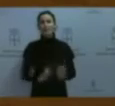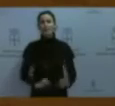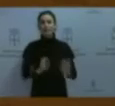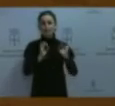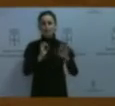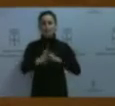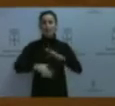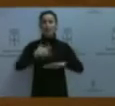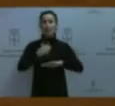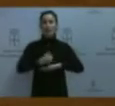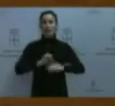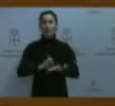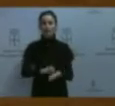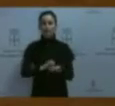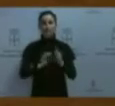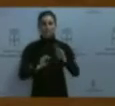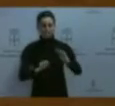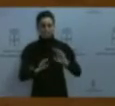de servicio.